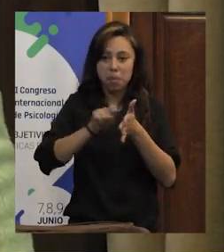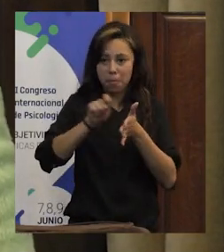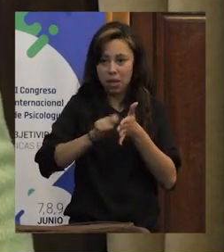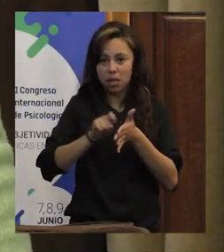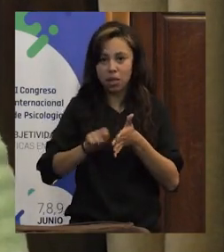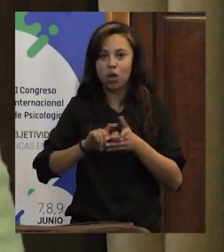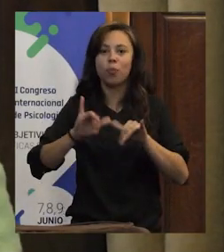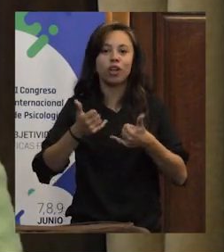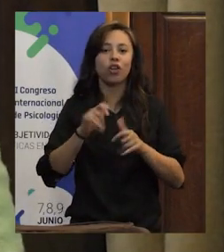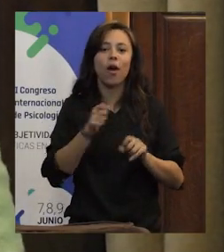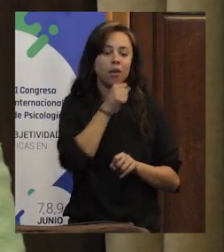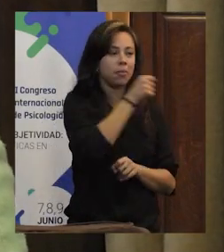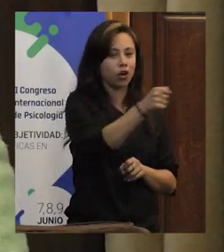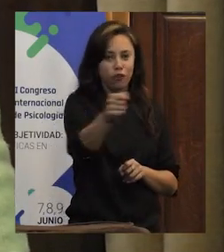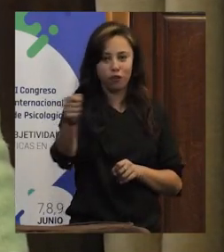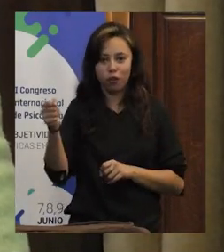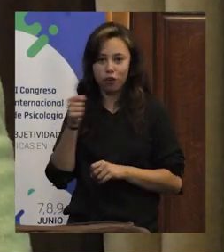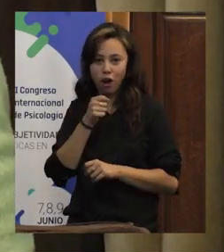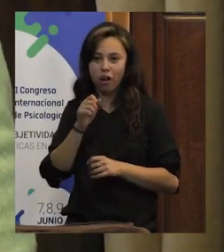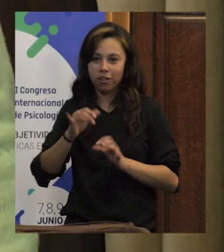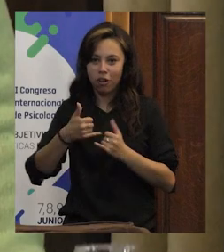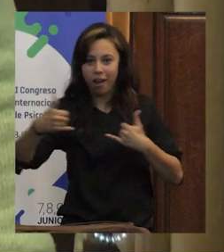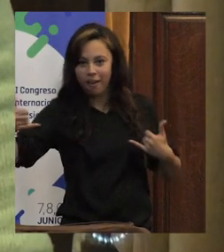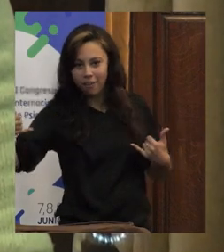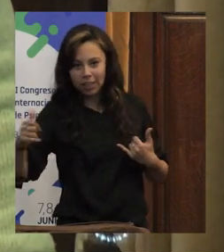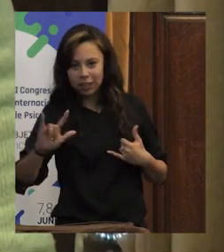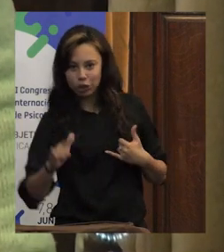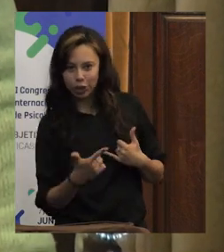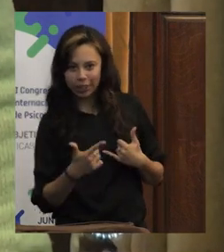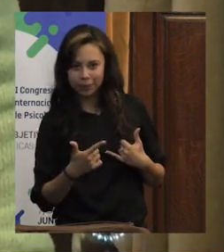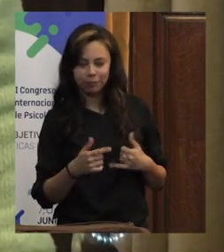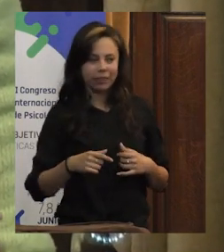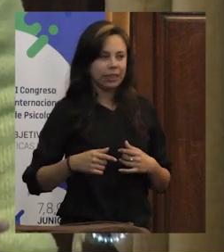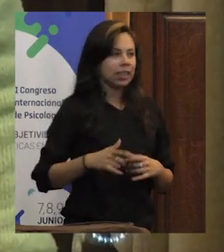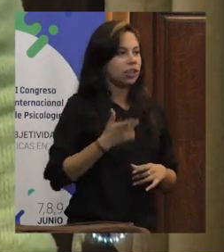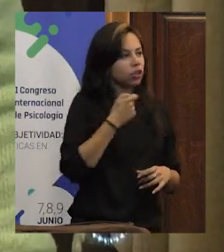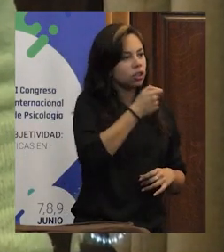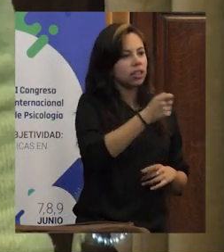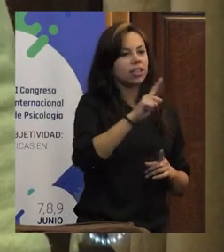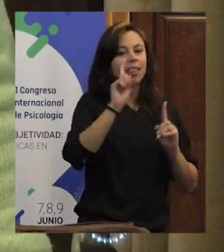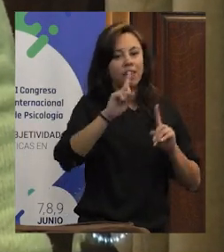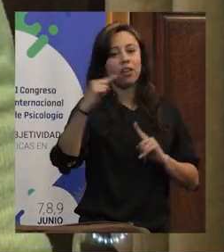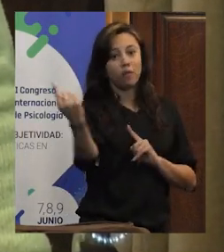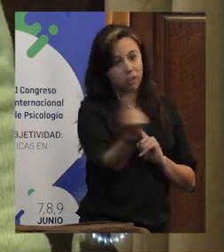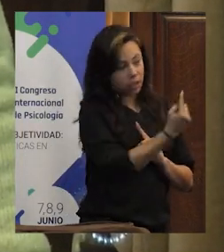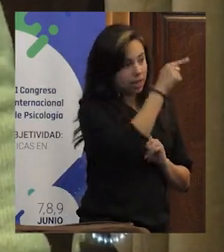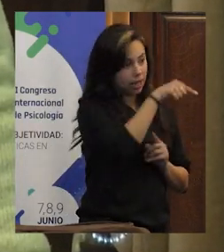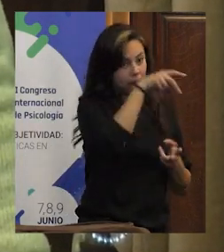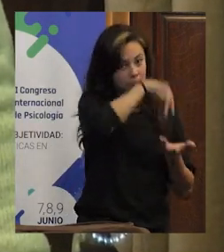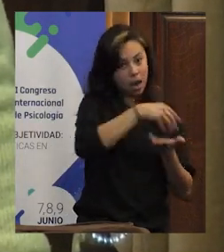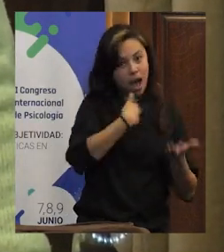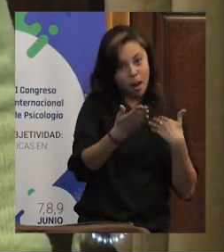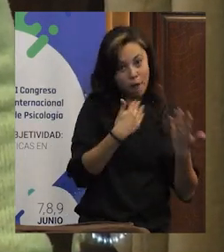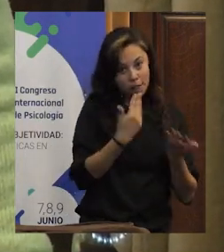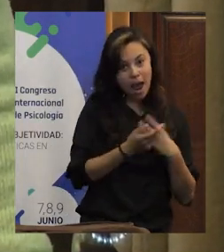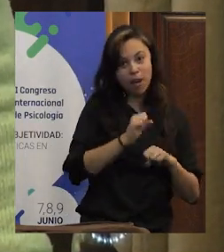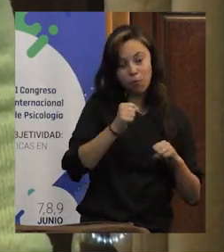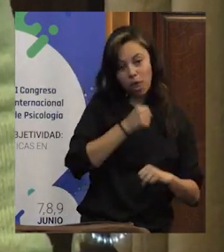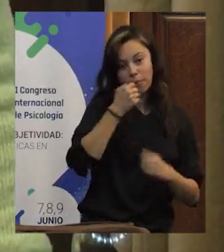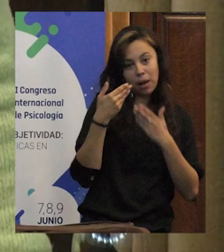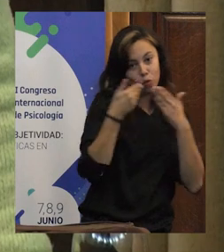no tenemos micrófono inalámbrico. Y, o vienen hasta acá y, bueno,